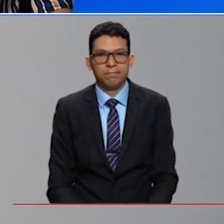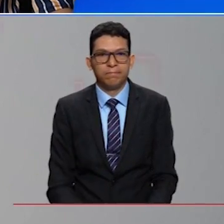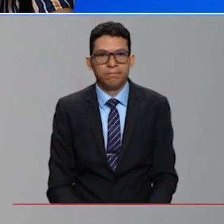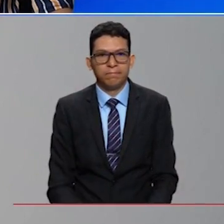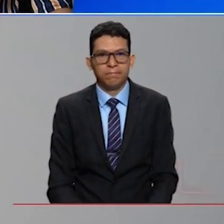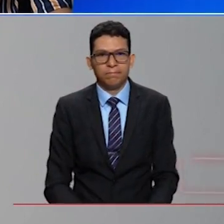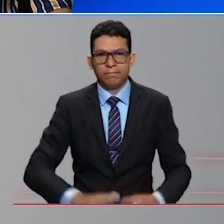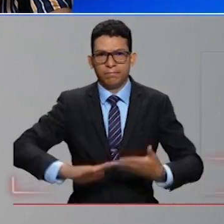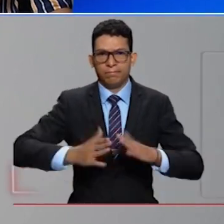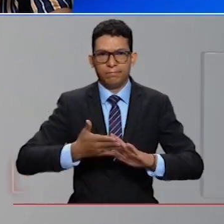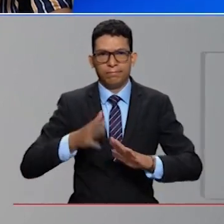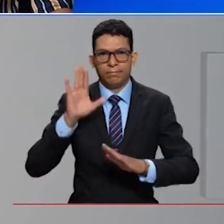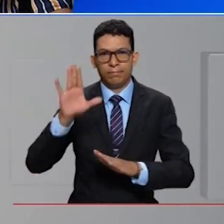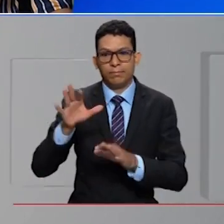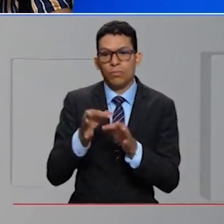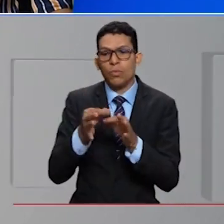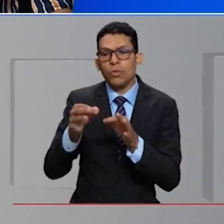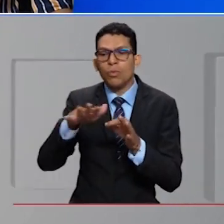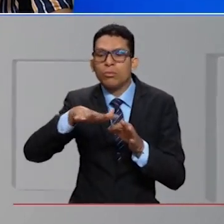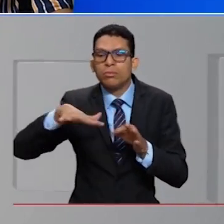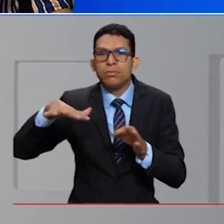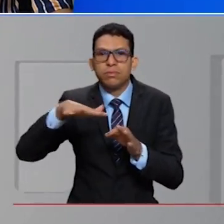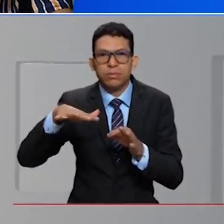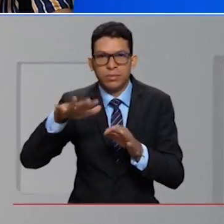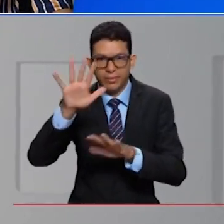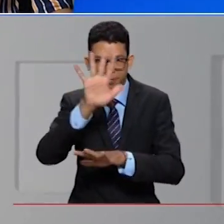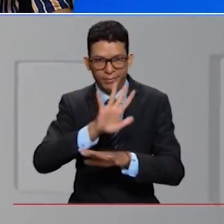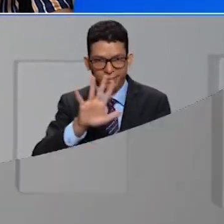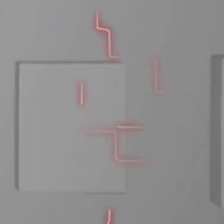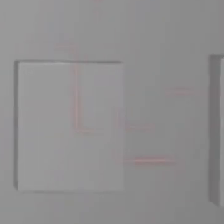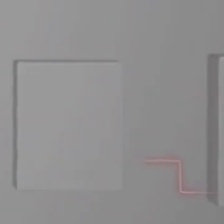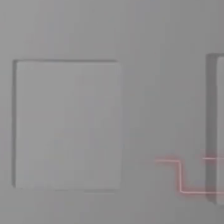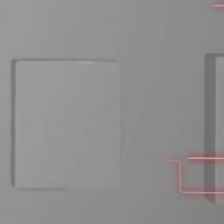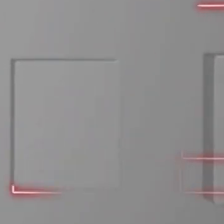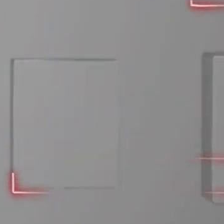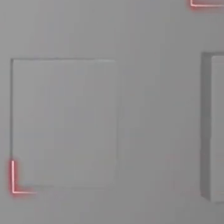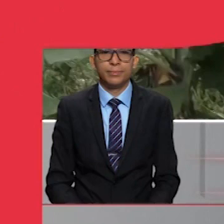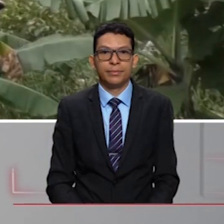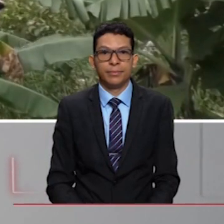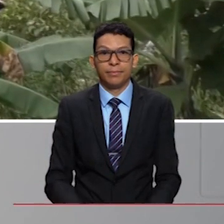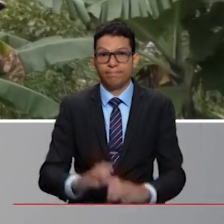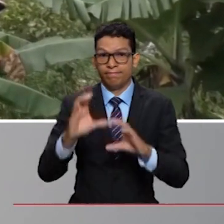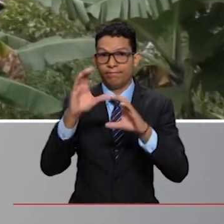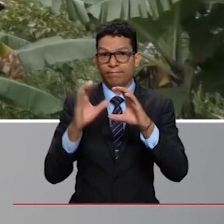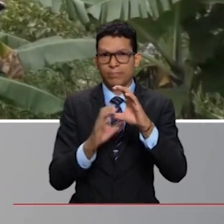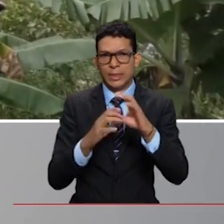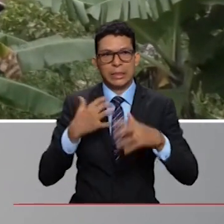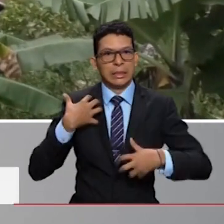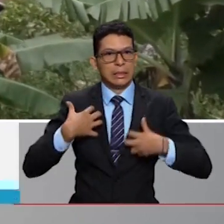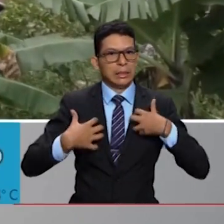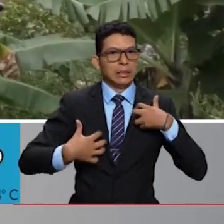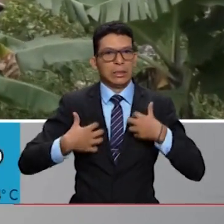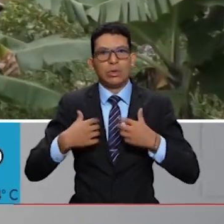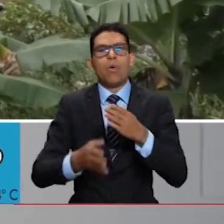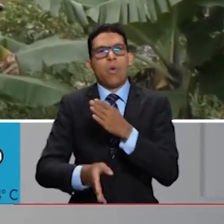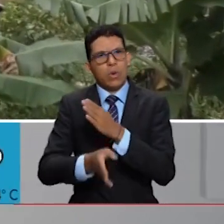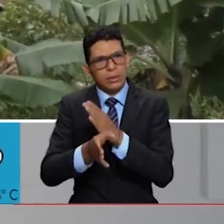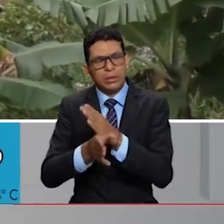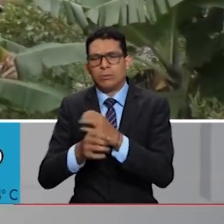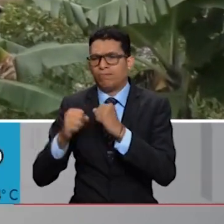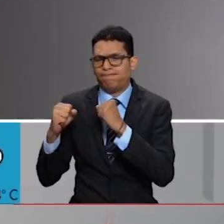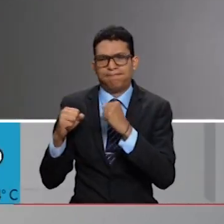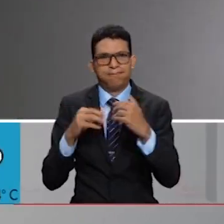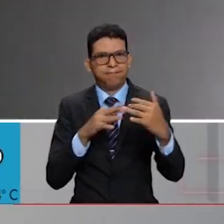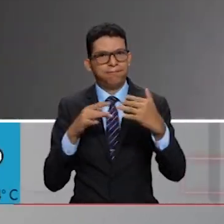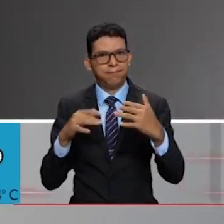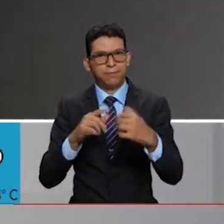la comunidad del cañón del micay en el departamento del cauca se encuentra atemorizada por Los Fuertes enfrentamientos entre las disidencias